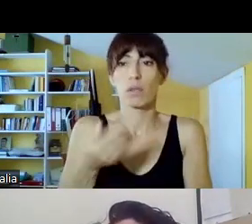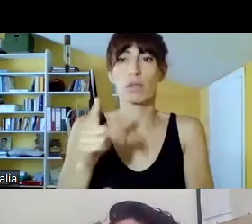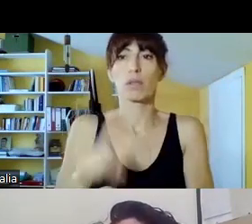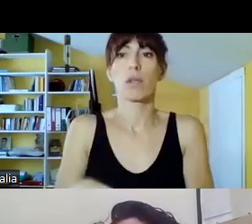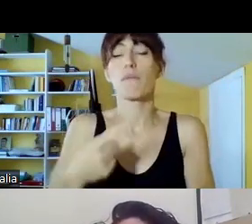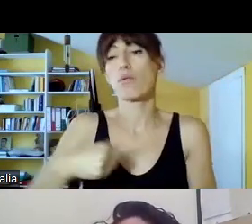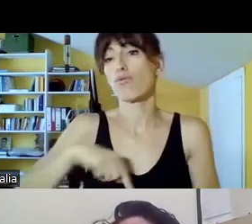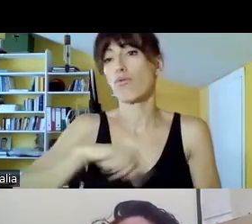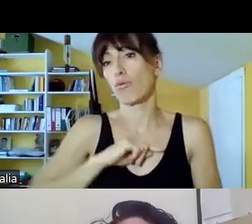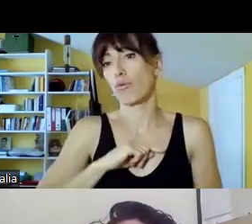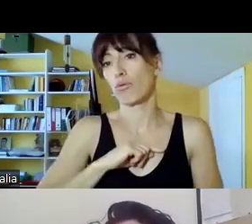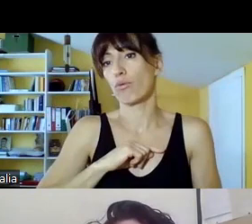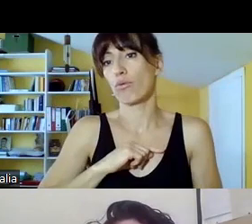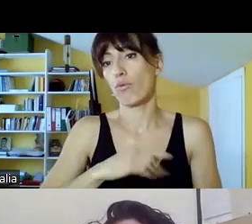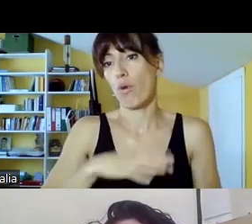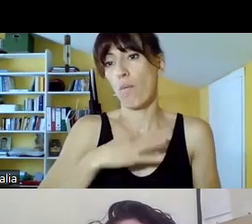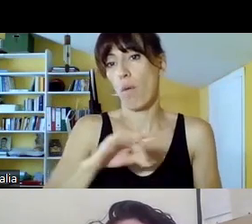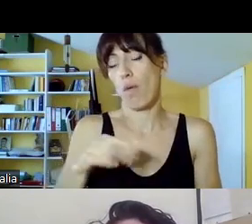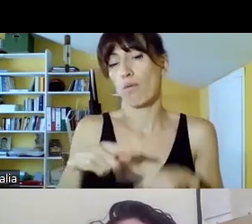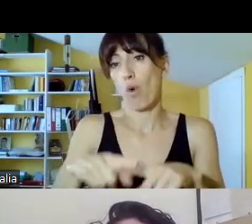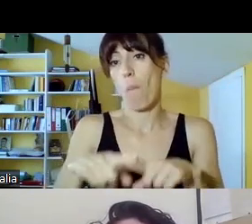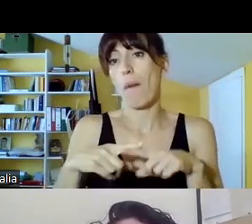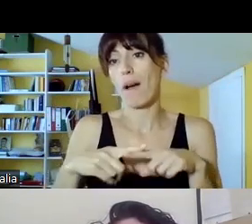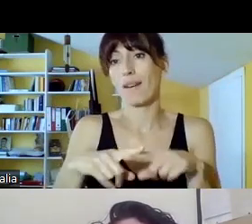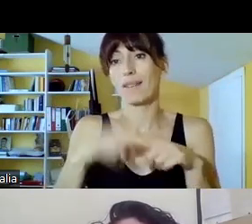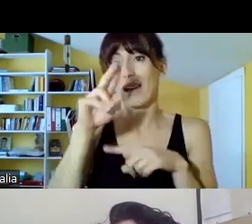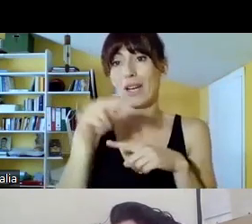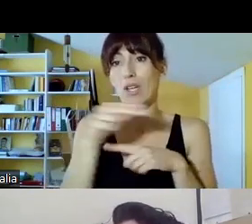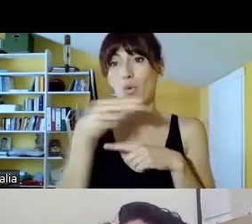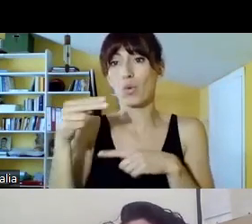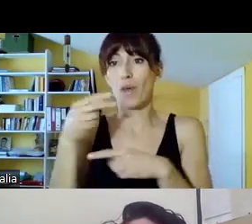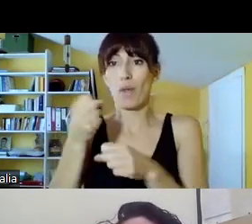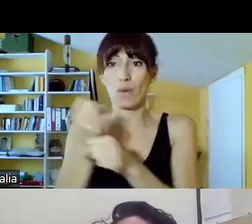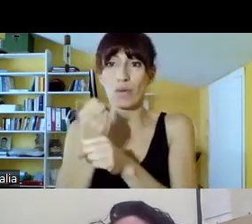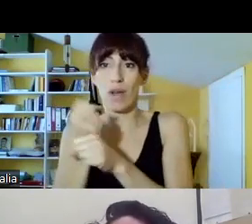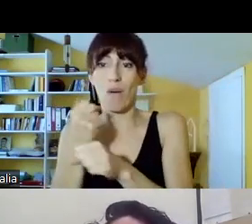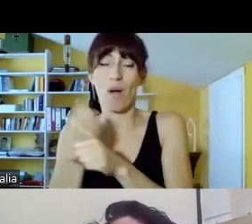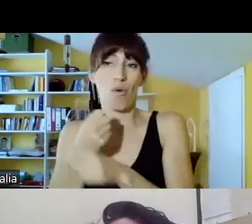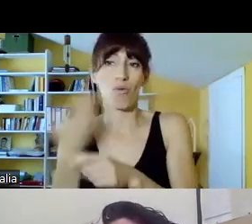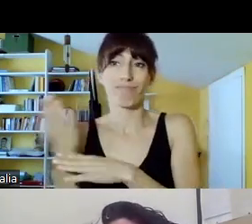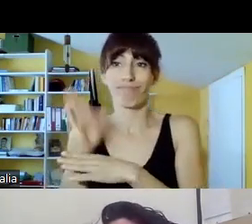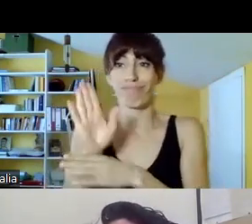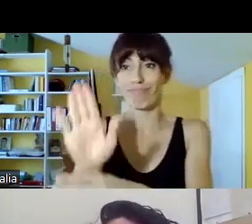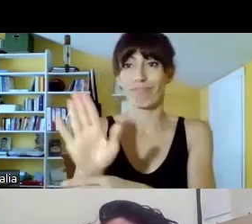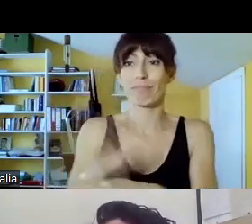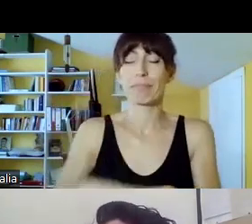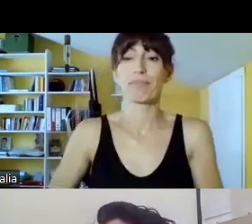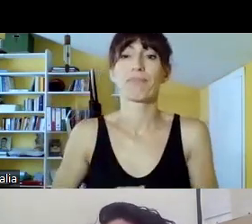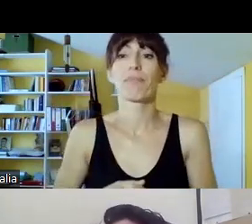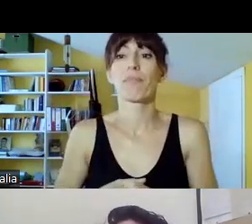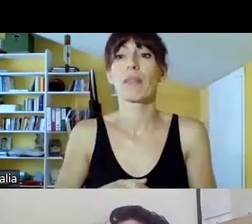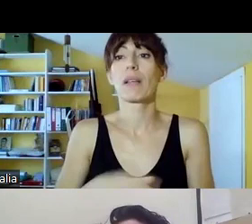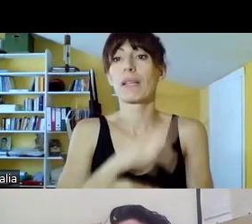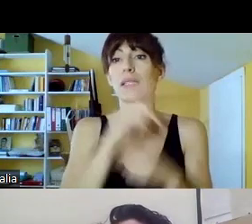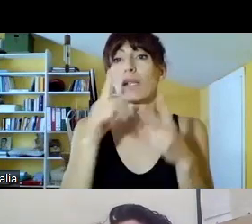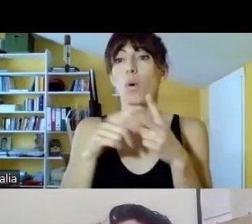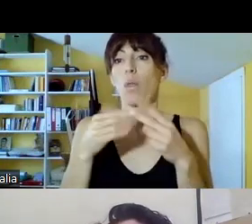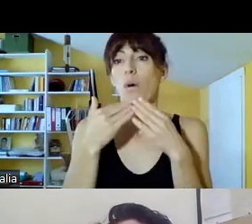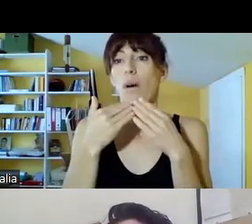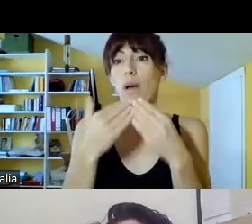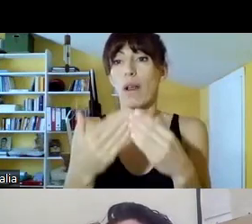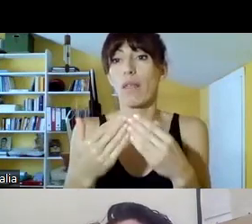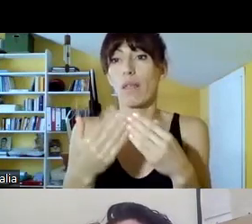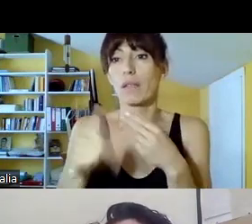nos permite compartir los resultados de nuestro trabajo con todas vosotras. Y segundo, dar las gracias también por